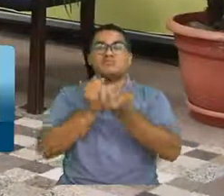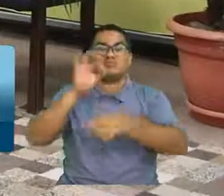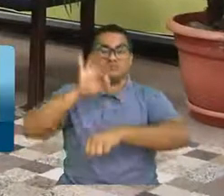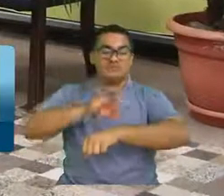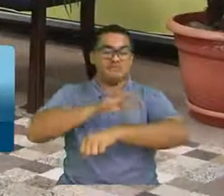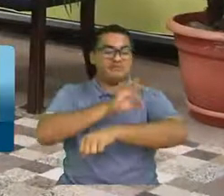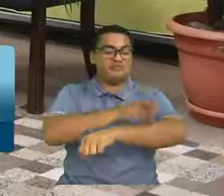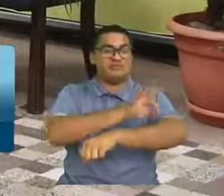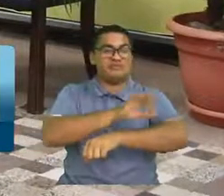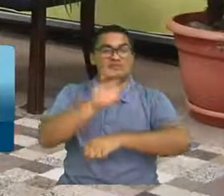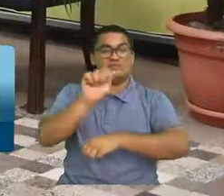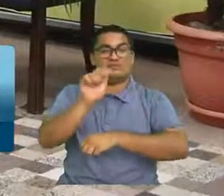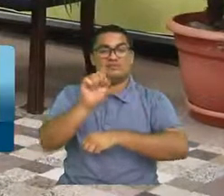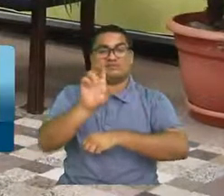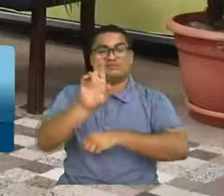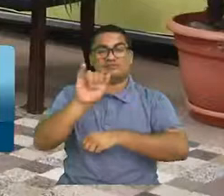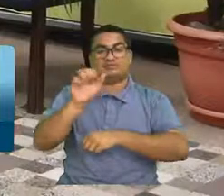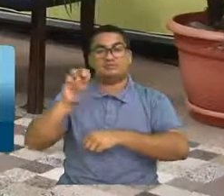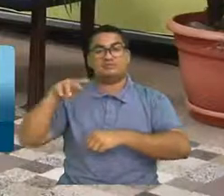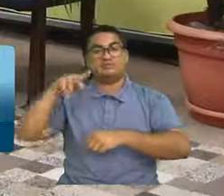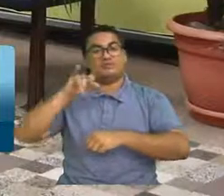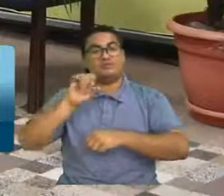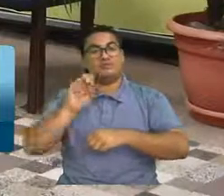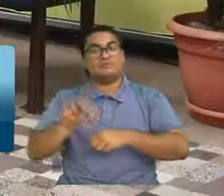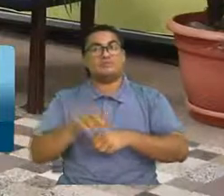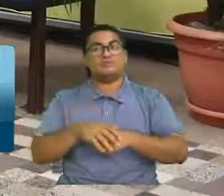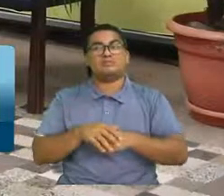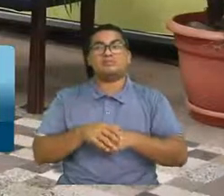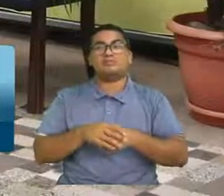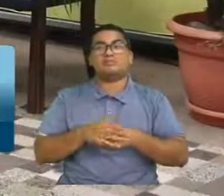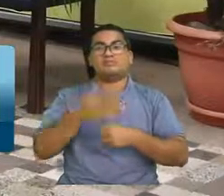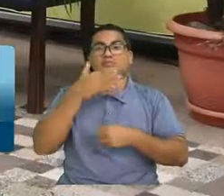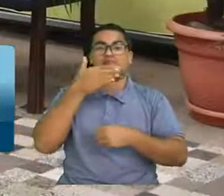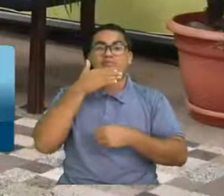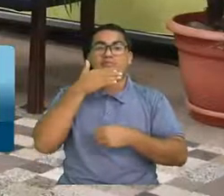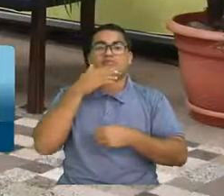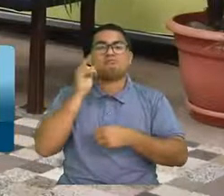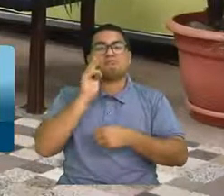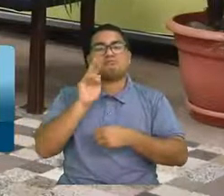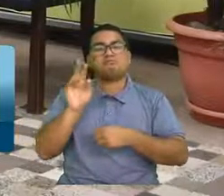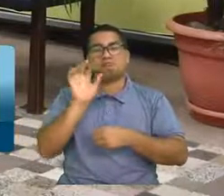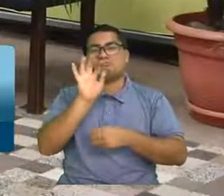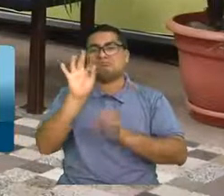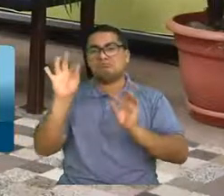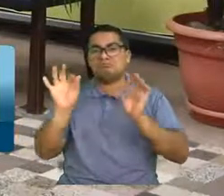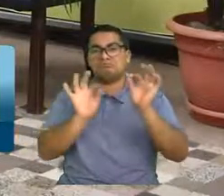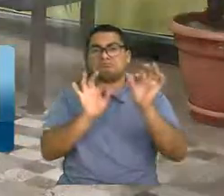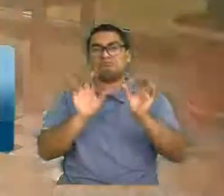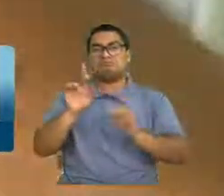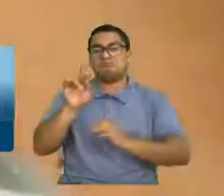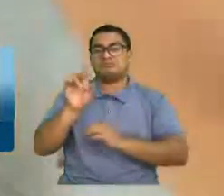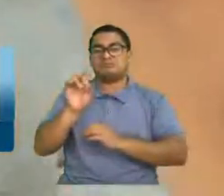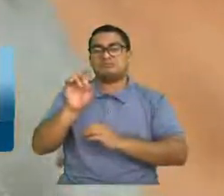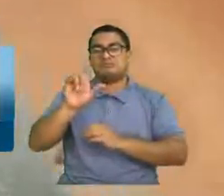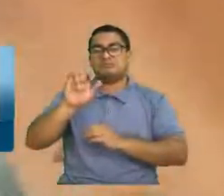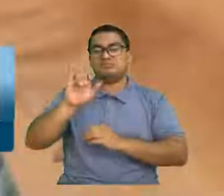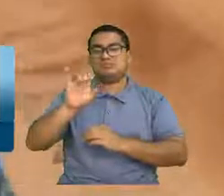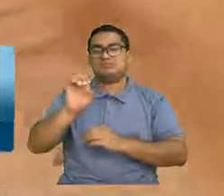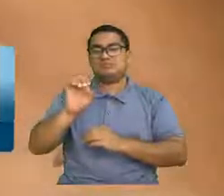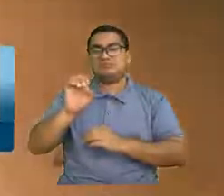súper raro ver casos de lo que es TOPA, de lo que es sarampión, de lo que es poliomielitis. Gracias a